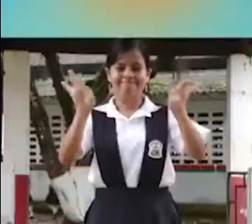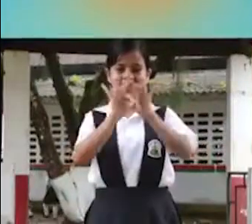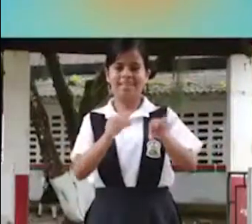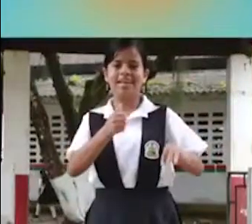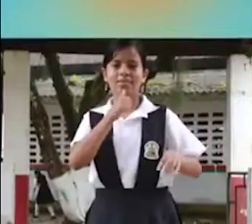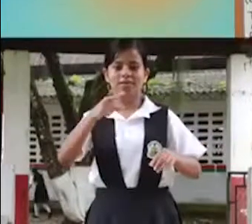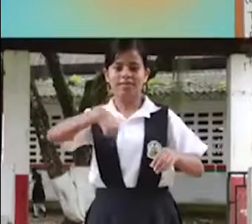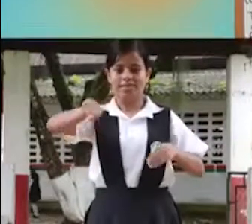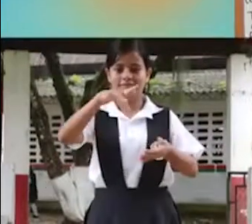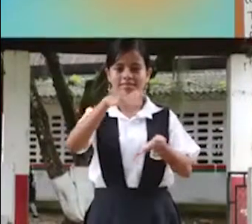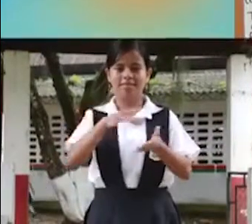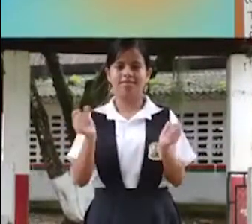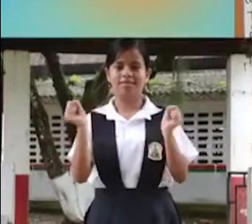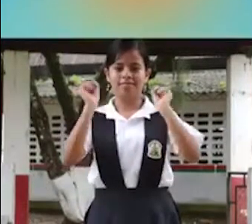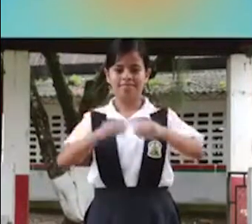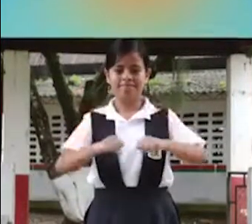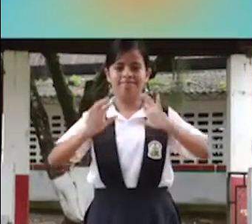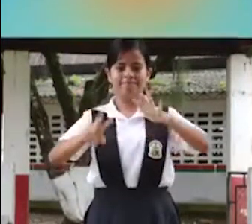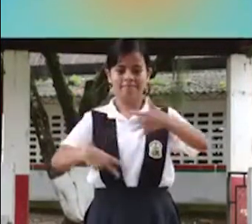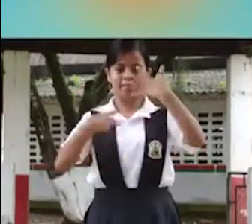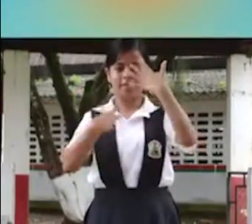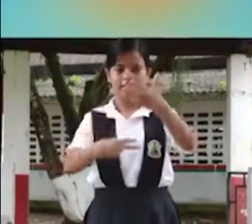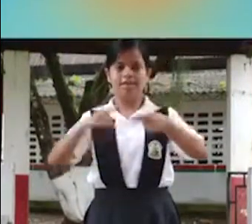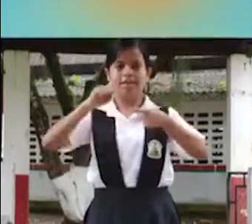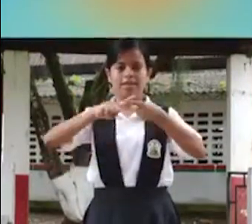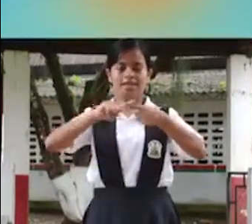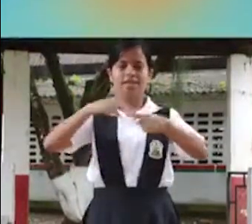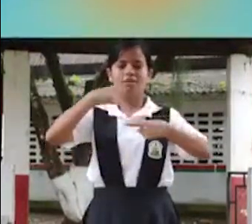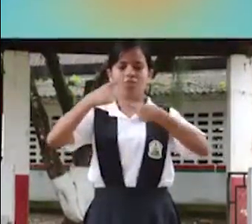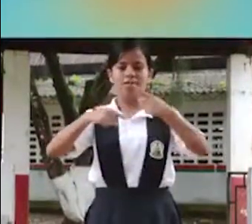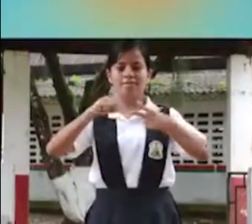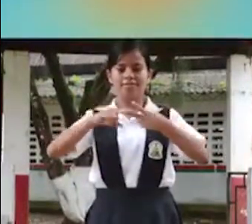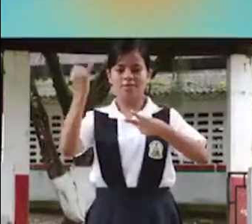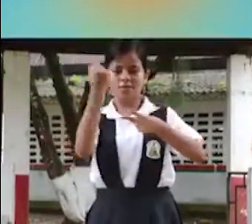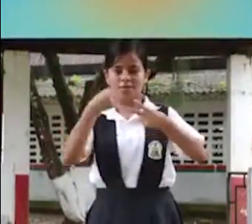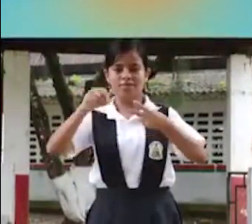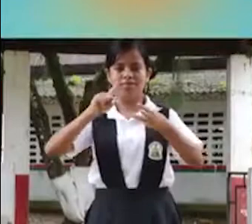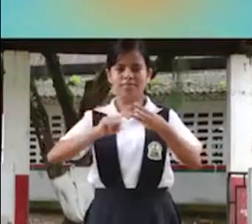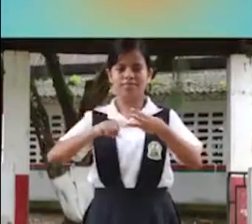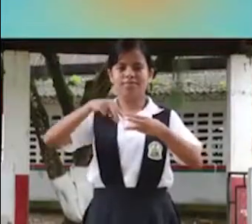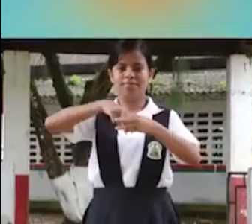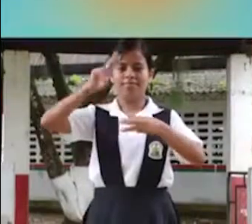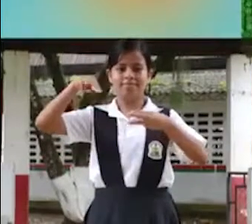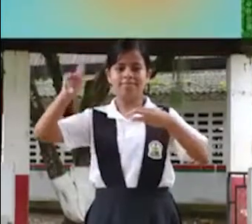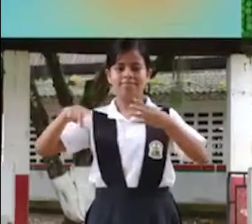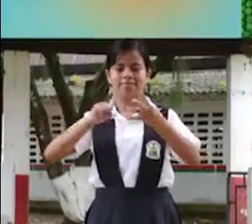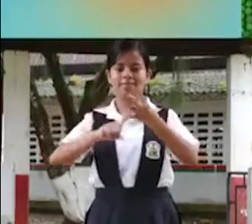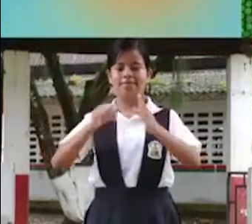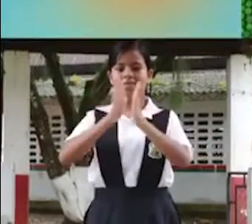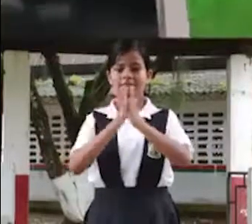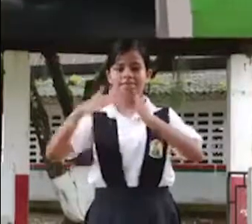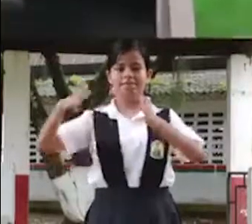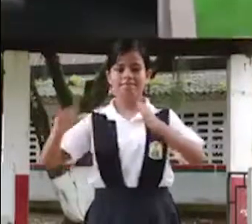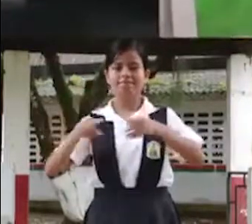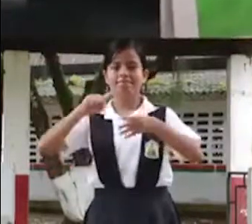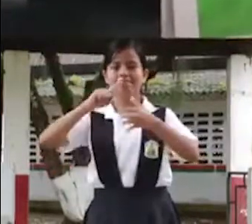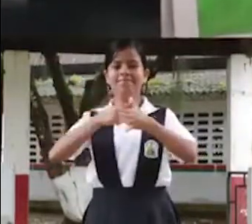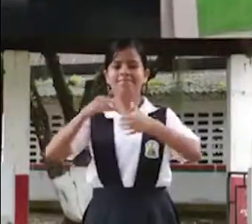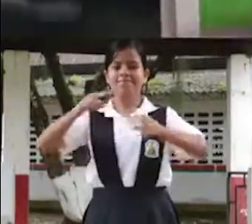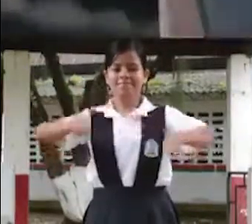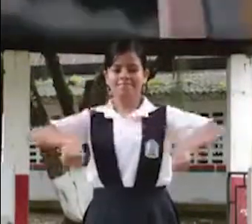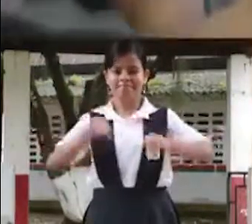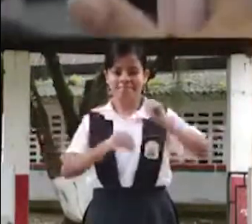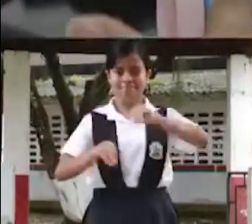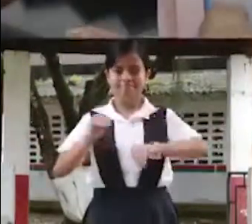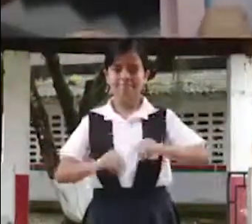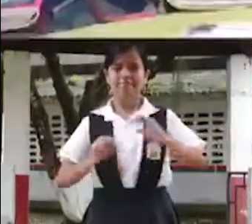diferentes modalidades con un cuento, dibujo, pintura, friso, maqueta, fotografía o mural. Recepción de trabajos